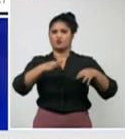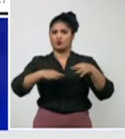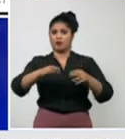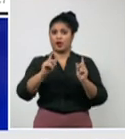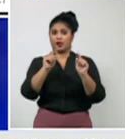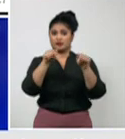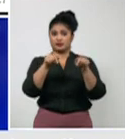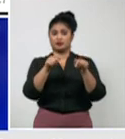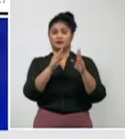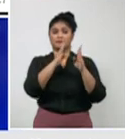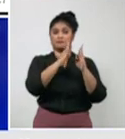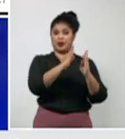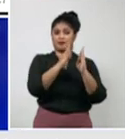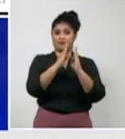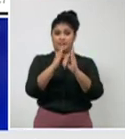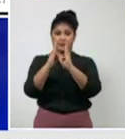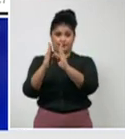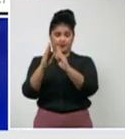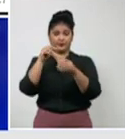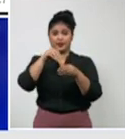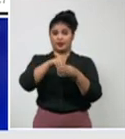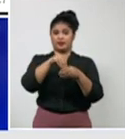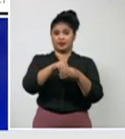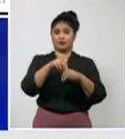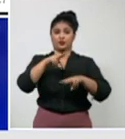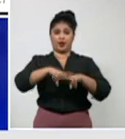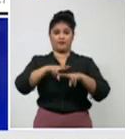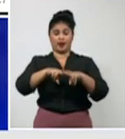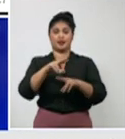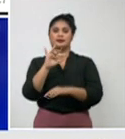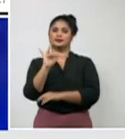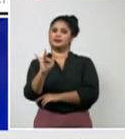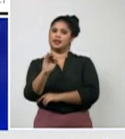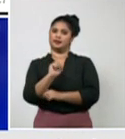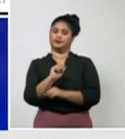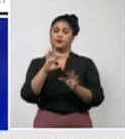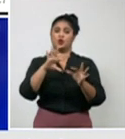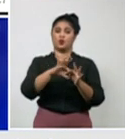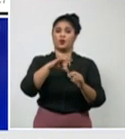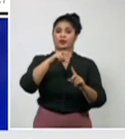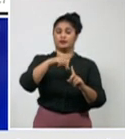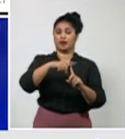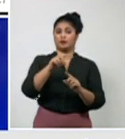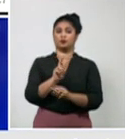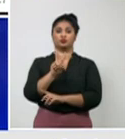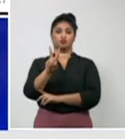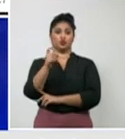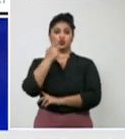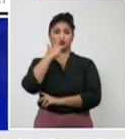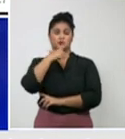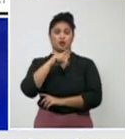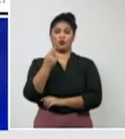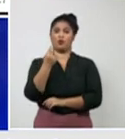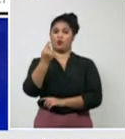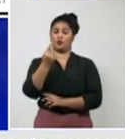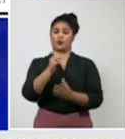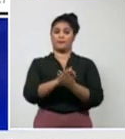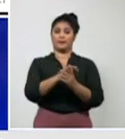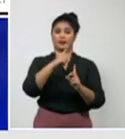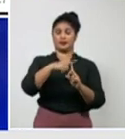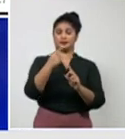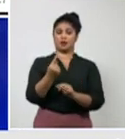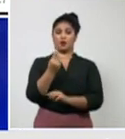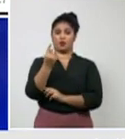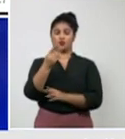ve, de La Habana son 7 municipios, de Guantánamo 2, de Ciego 1, de Matanzas 1 y de Santiago